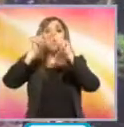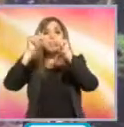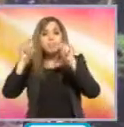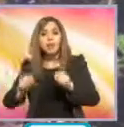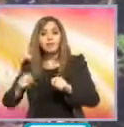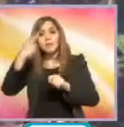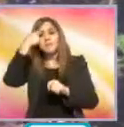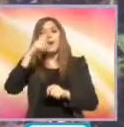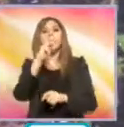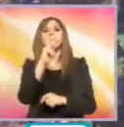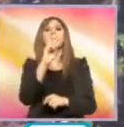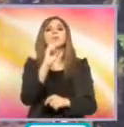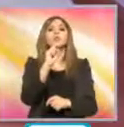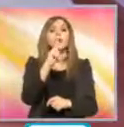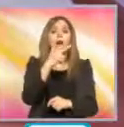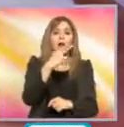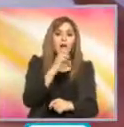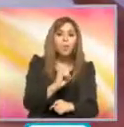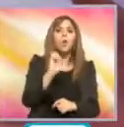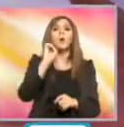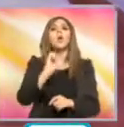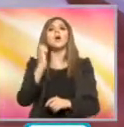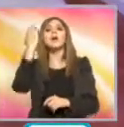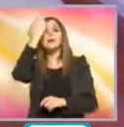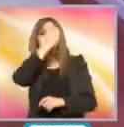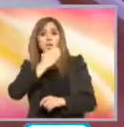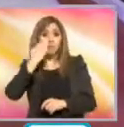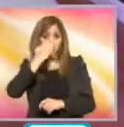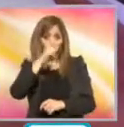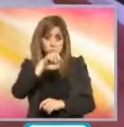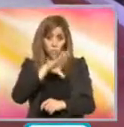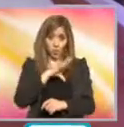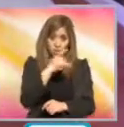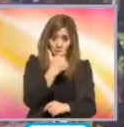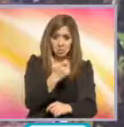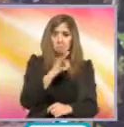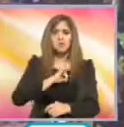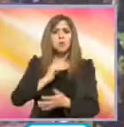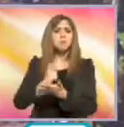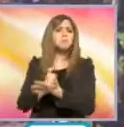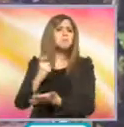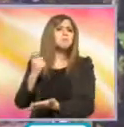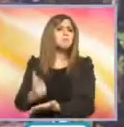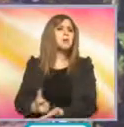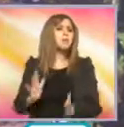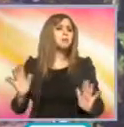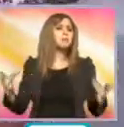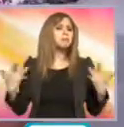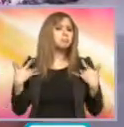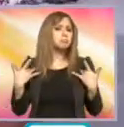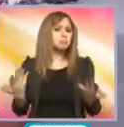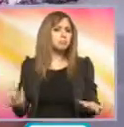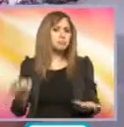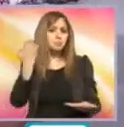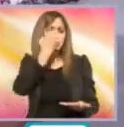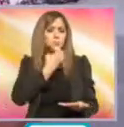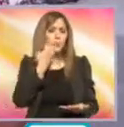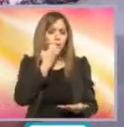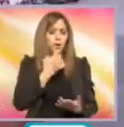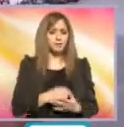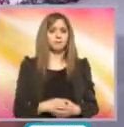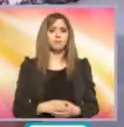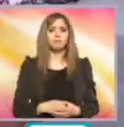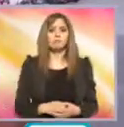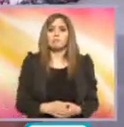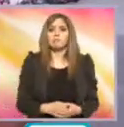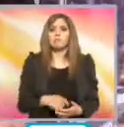libro. Hasta Claro, los exámenes. Si puedes pagarlo, lo tienes, Wow. claro. Ahora, como dices, hay mucha tecnología